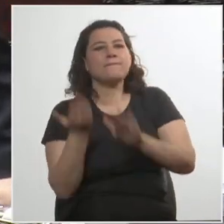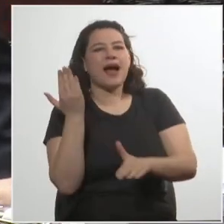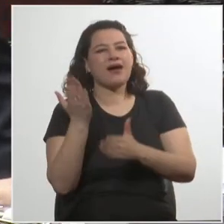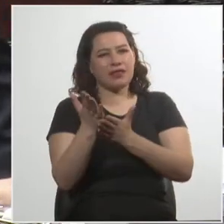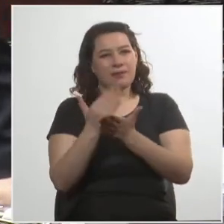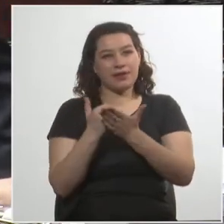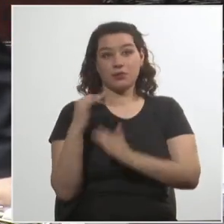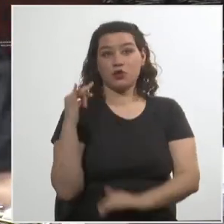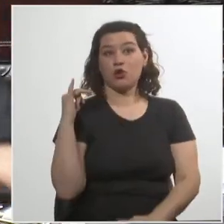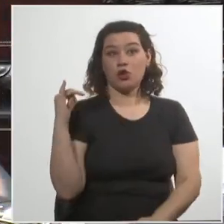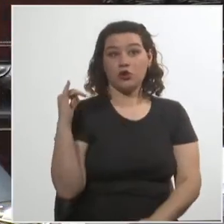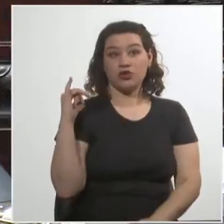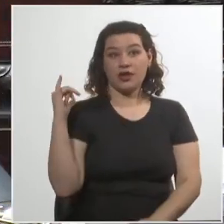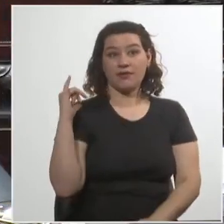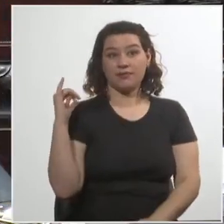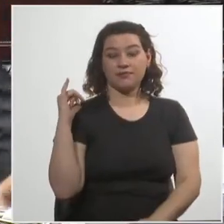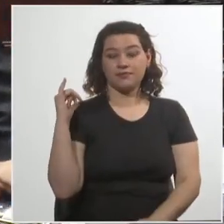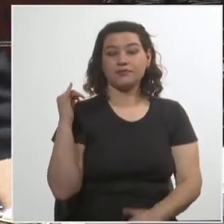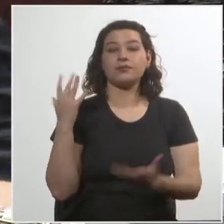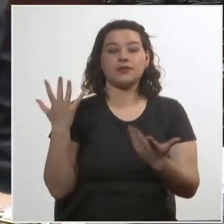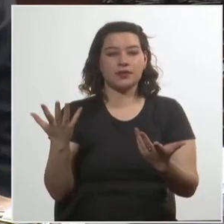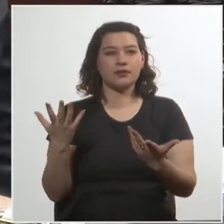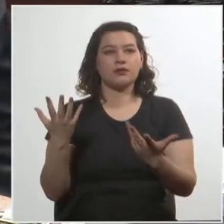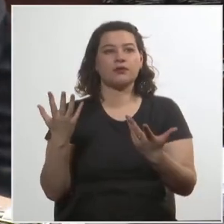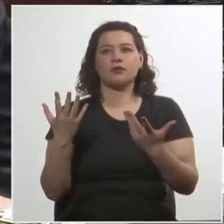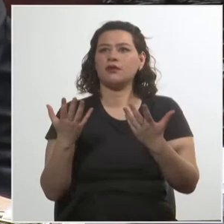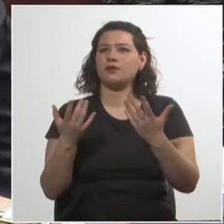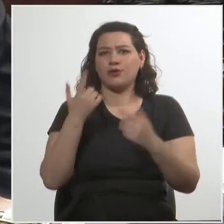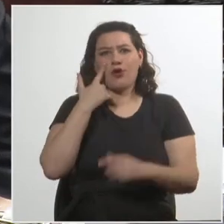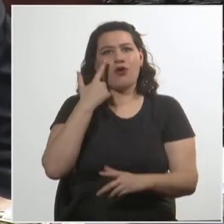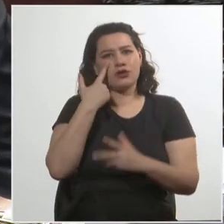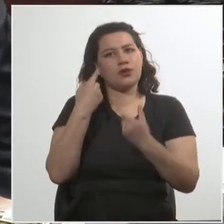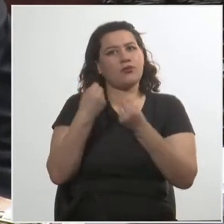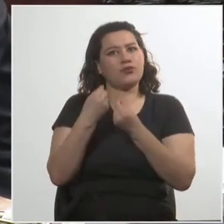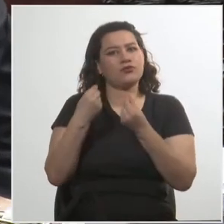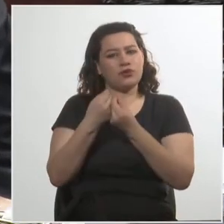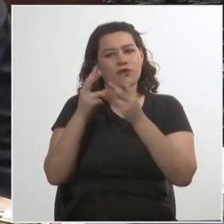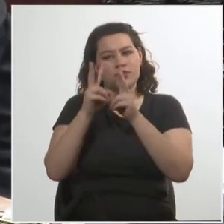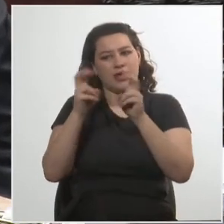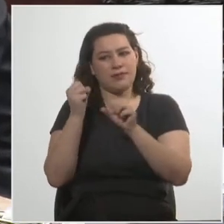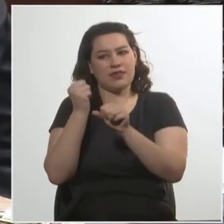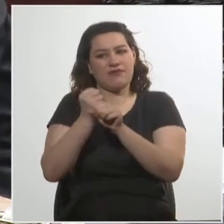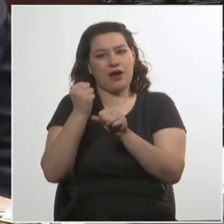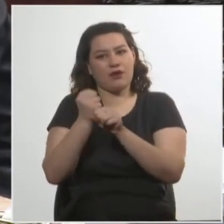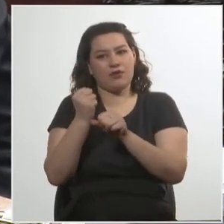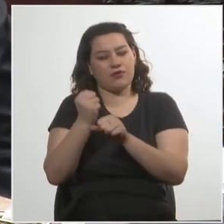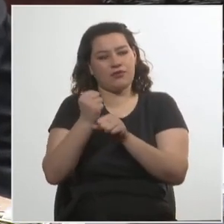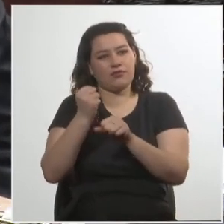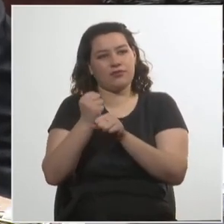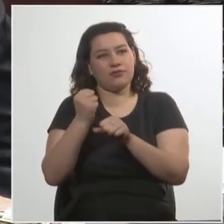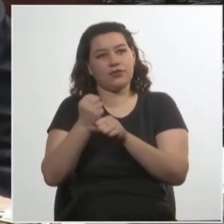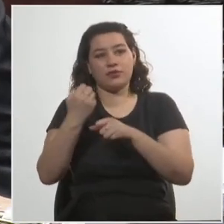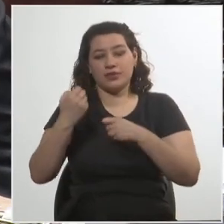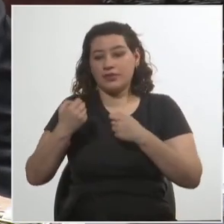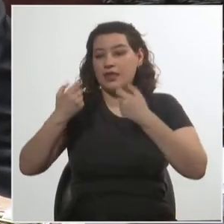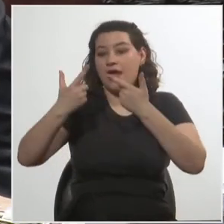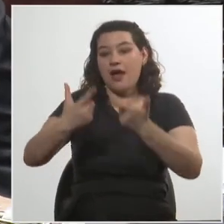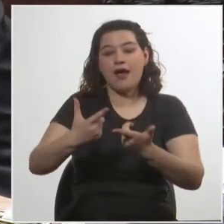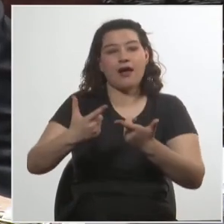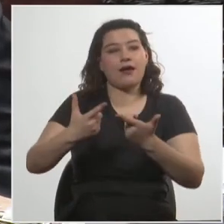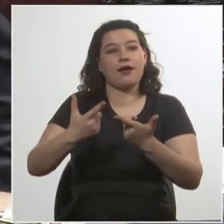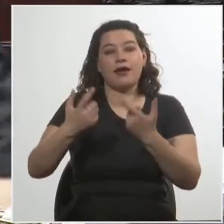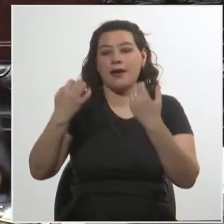son muy elocuentes en esta condición brindan una contribución muy particular